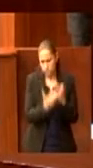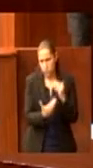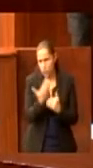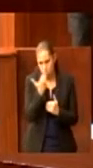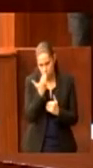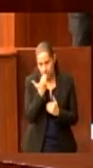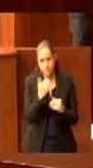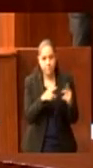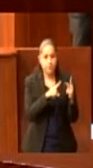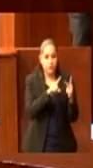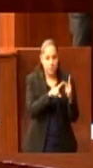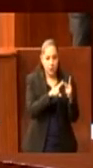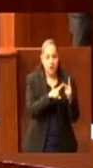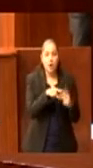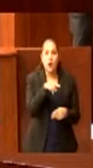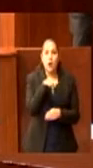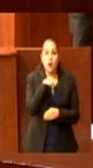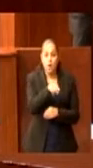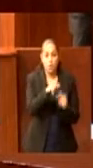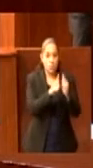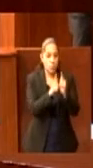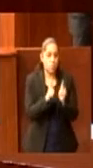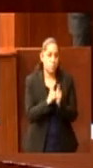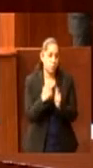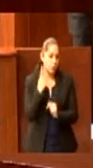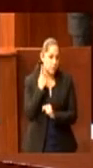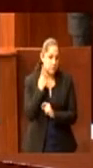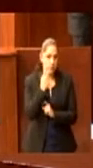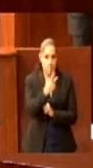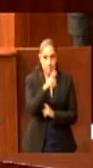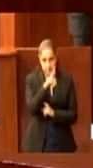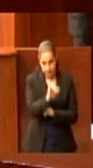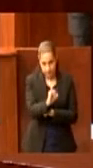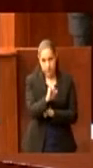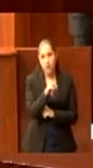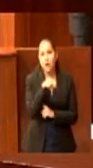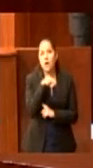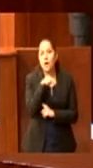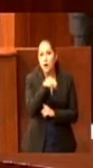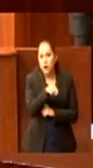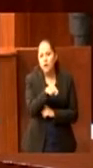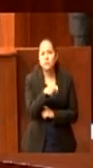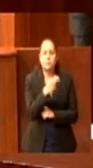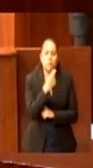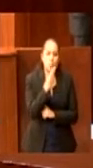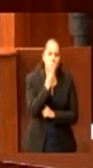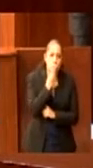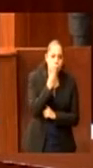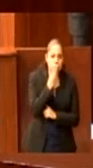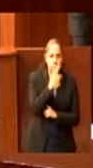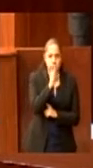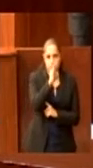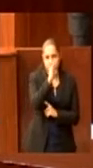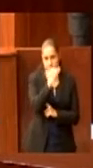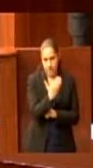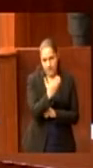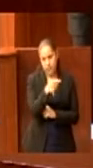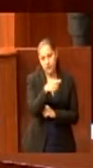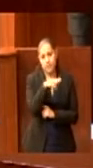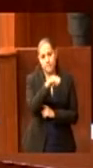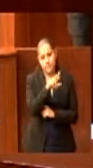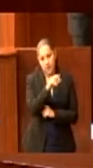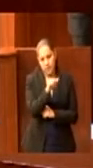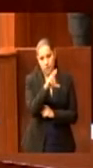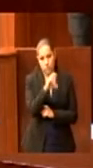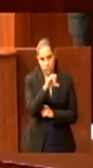existente el uso indebido de la pauta del partido revolucionario institucional por la utilización de la imagen de maría del